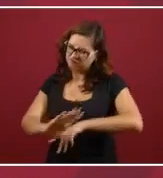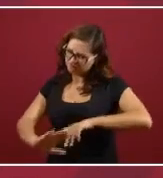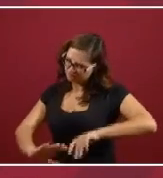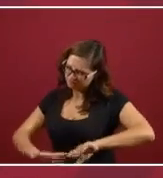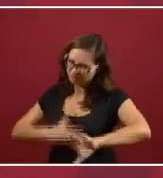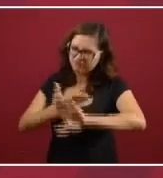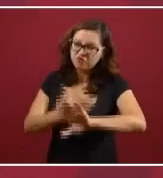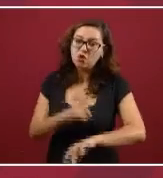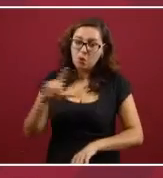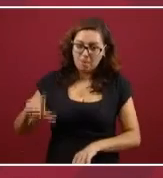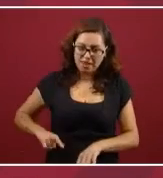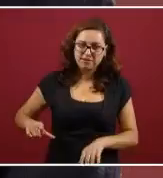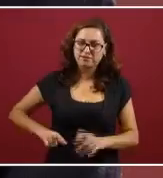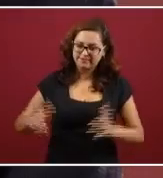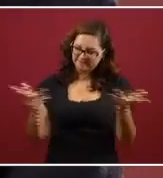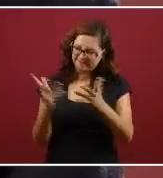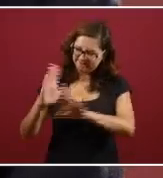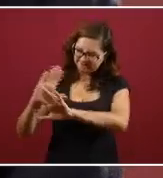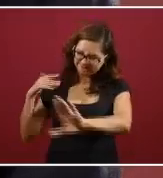Entonces,